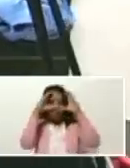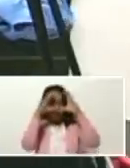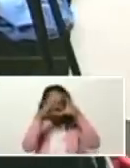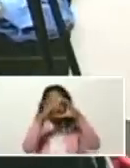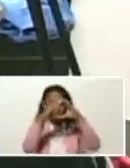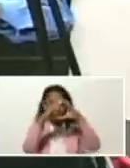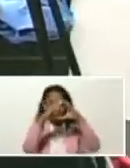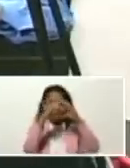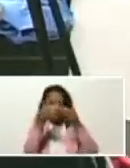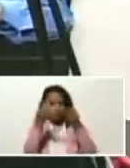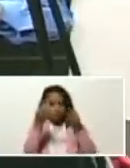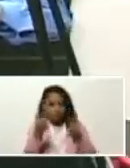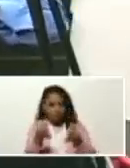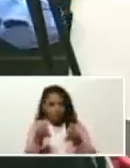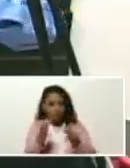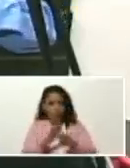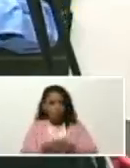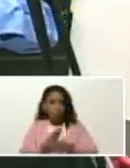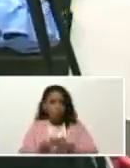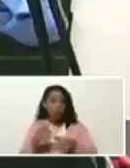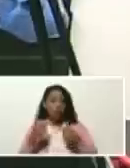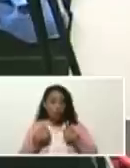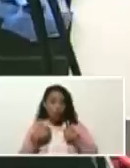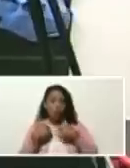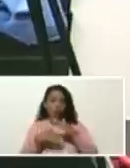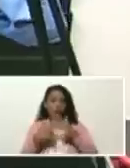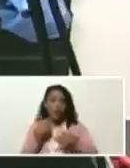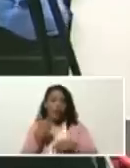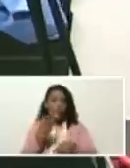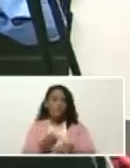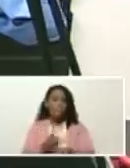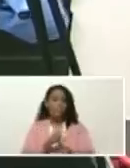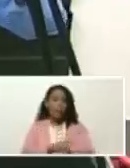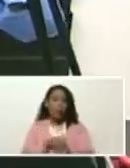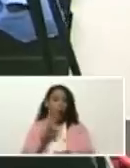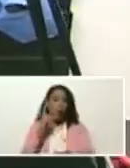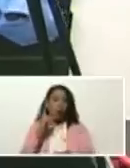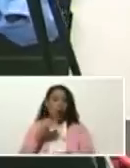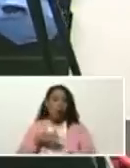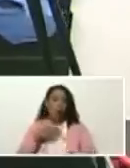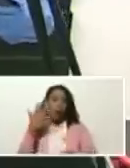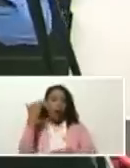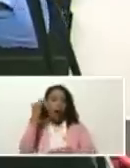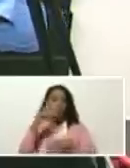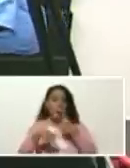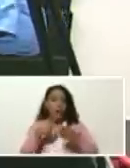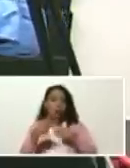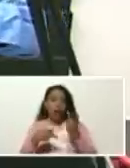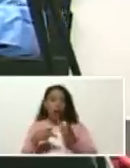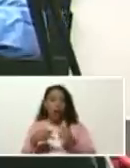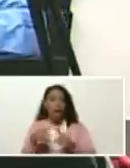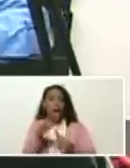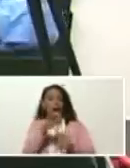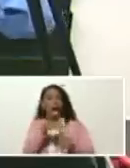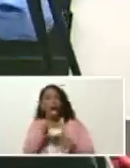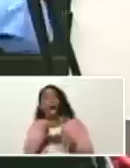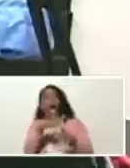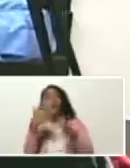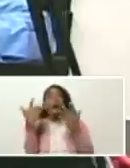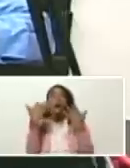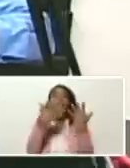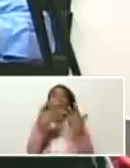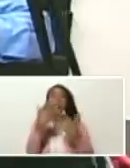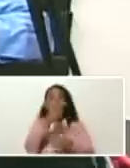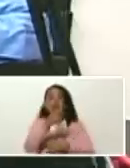prudencia porque yo les voy a decir lo peor que puede haber en la política o en la diplomacia es la pantallaría gente